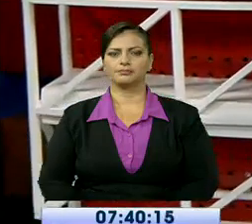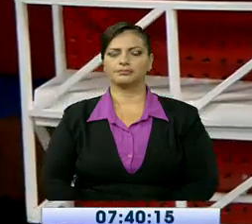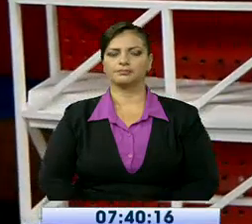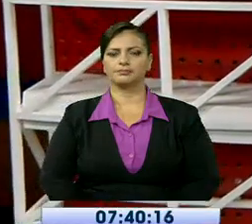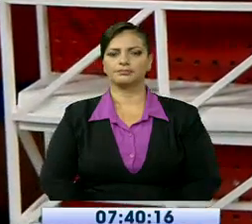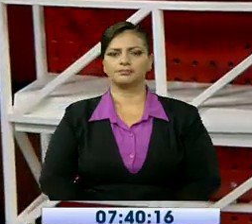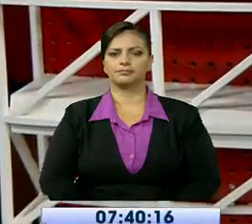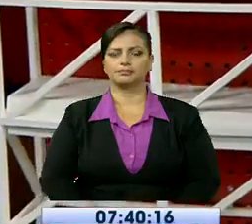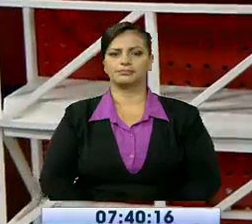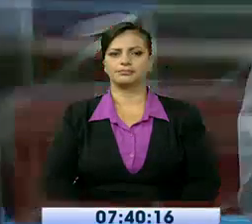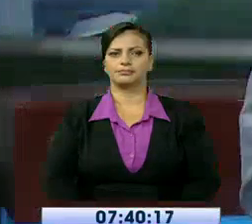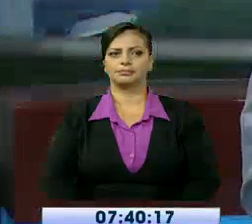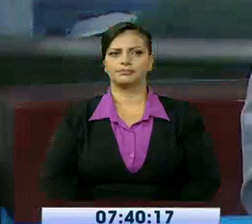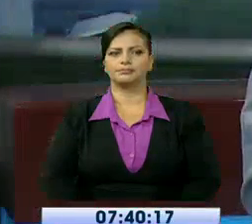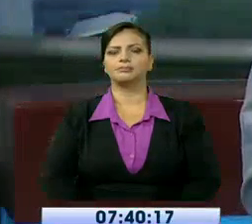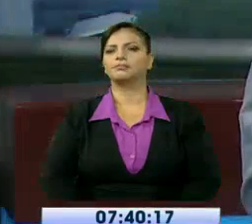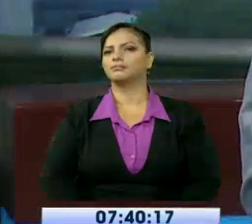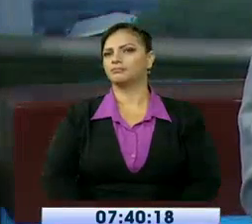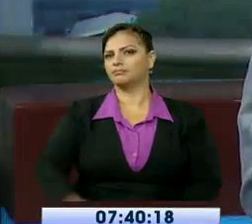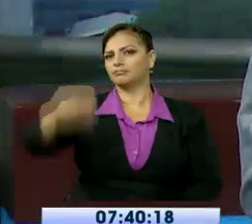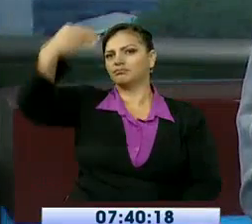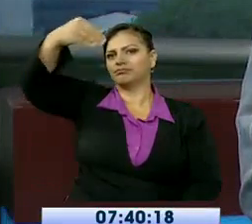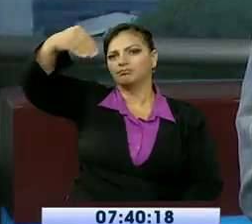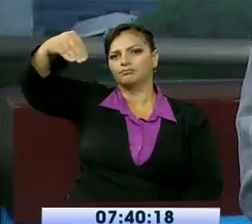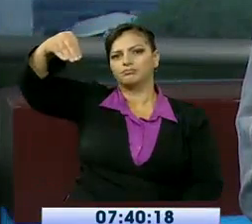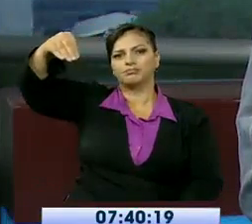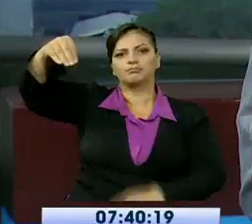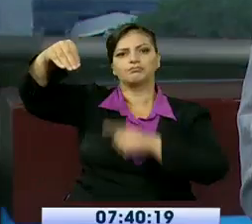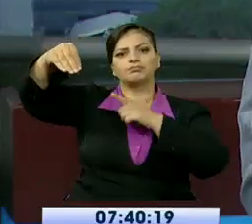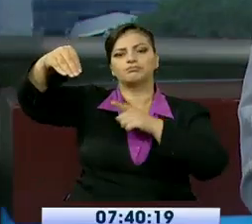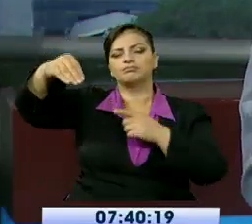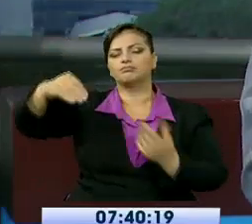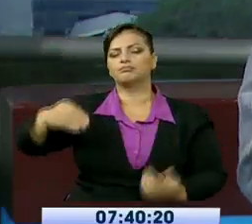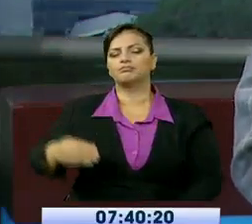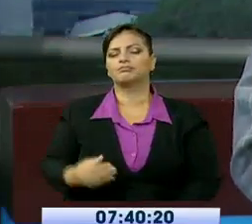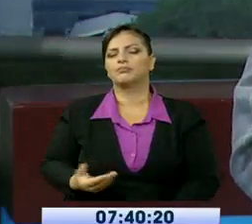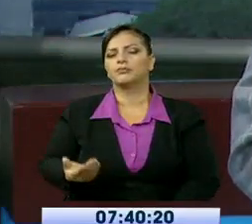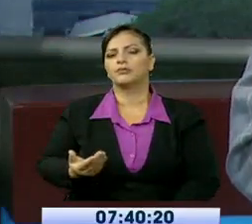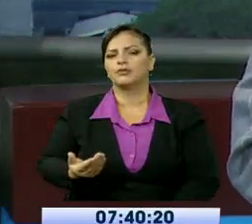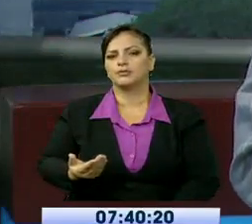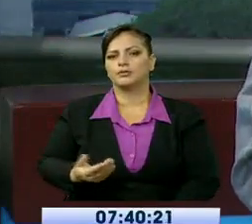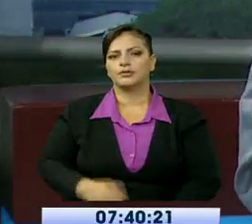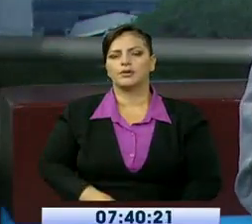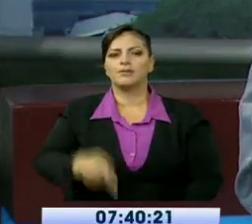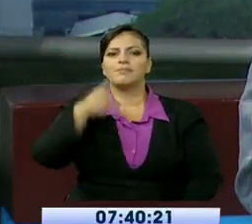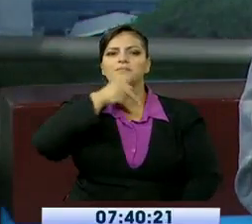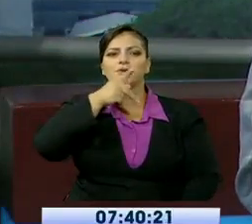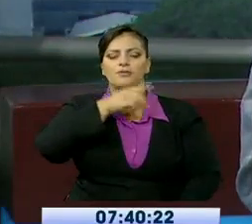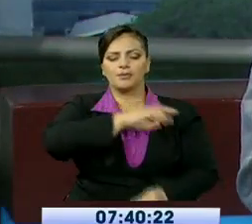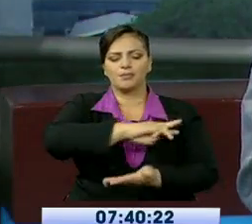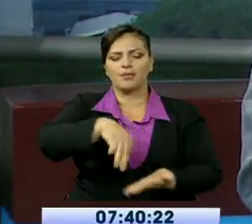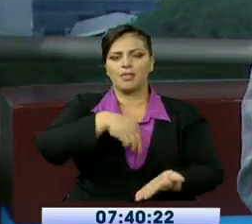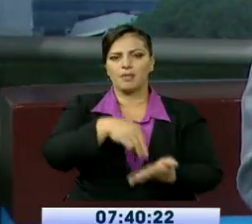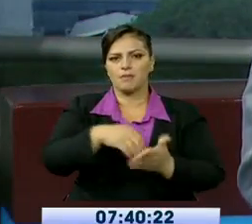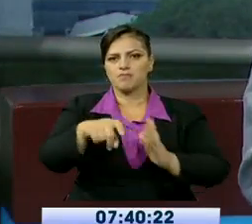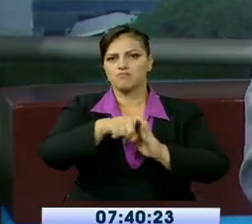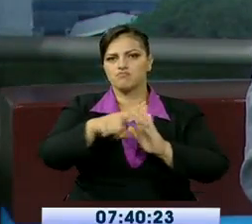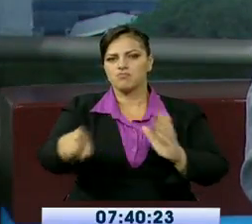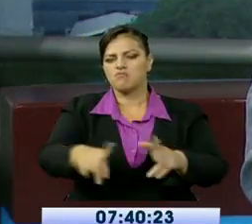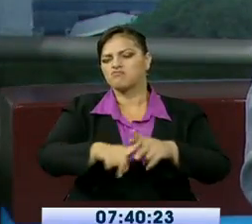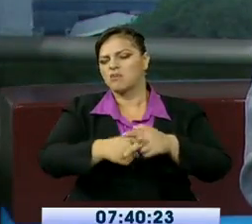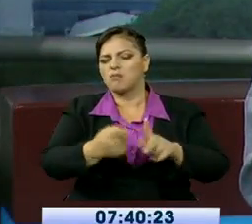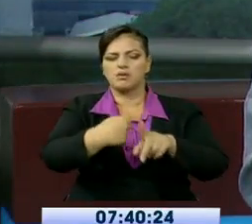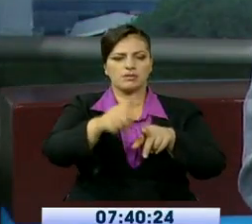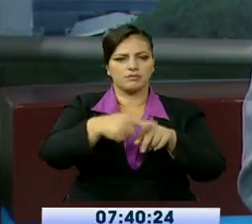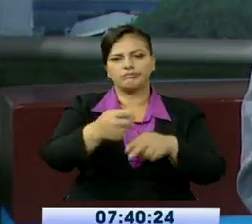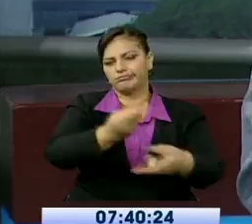Una cámara de seguridad captó el ingreso de un delincuente a una ferretería. Esto sucedió en Puerto Viejo, capital de la provincia de Manabita. Las imágenes